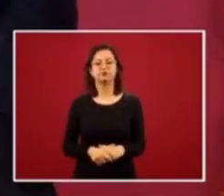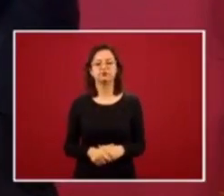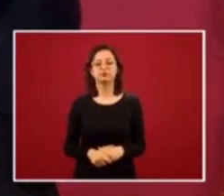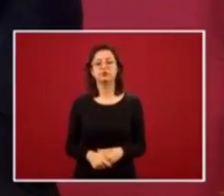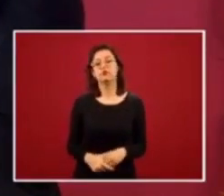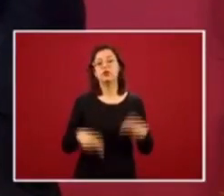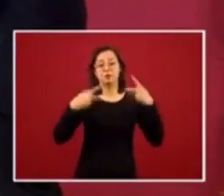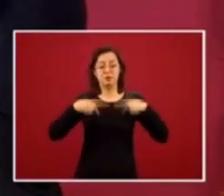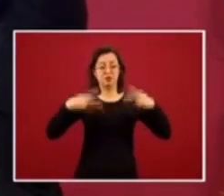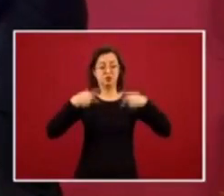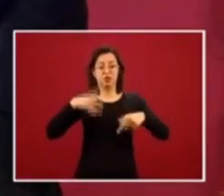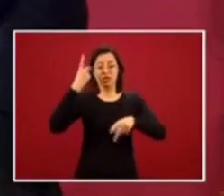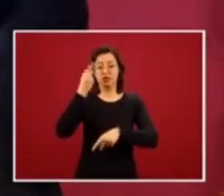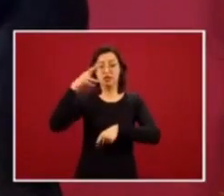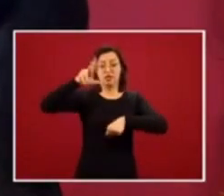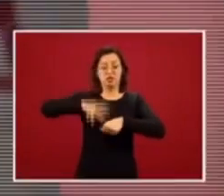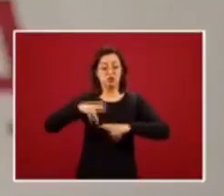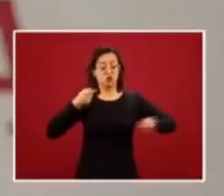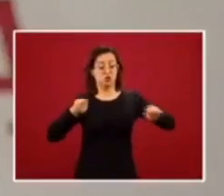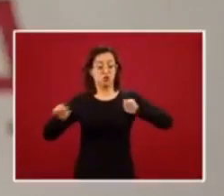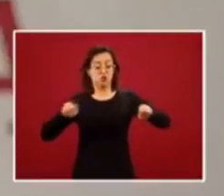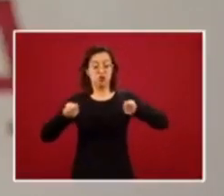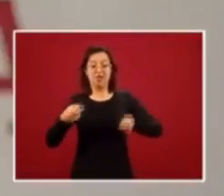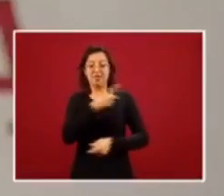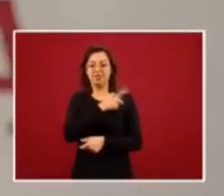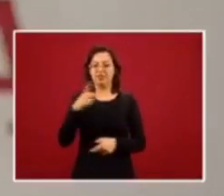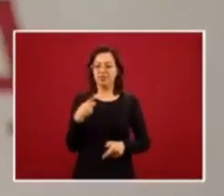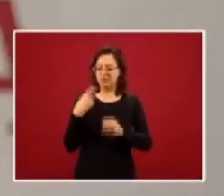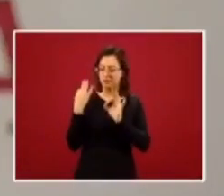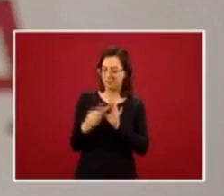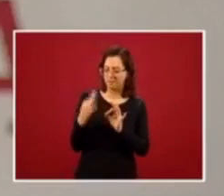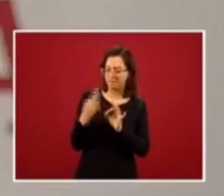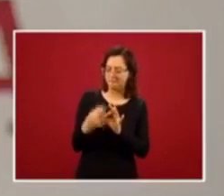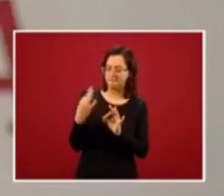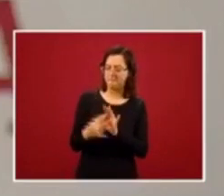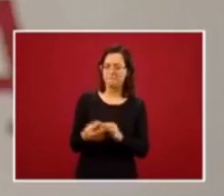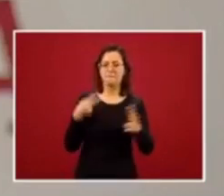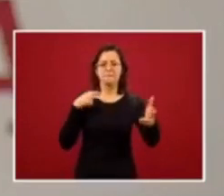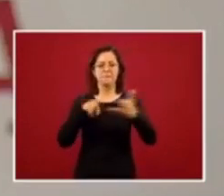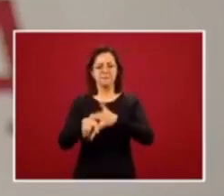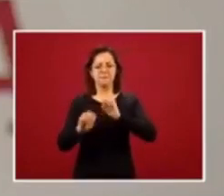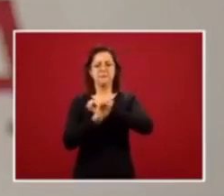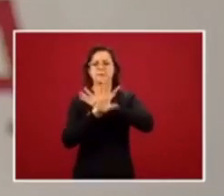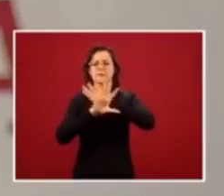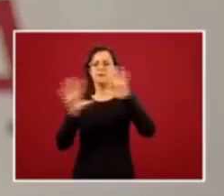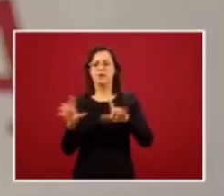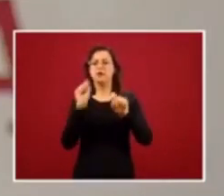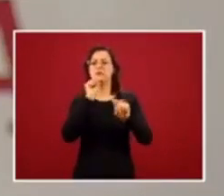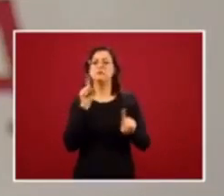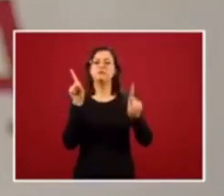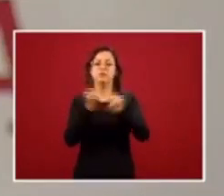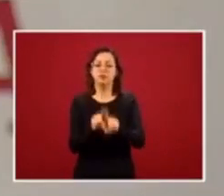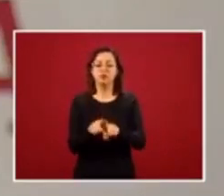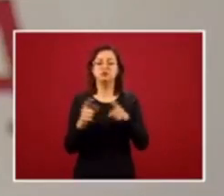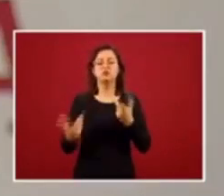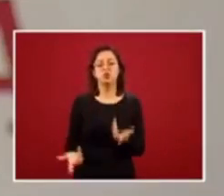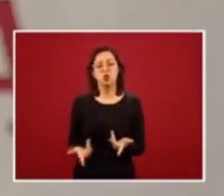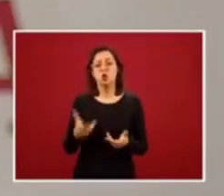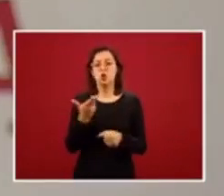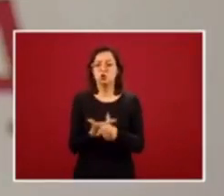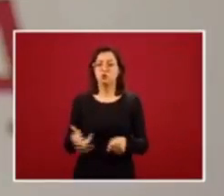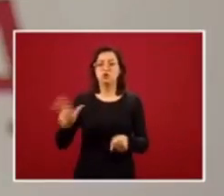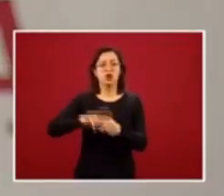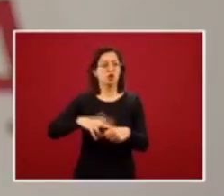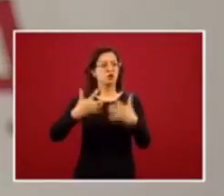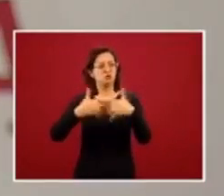dirige un hospital tiene que dirigirlo con eficiencia con transparencia y al servicio de que funcione el hospital